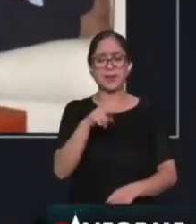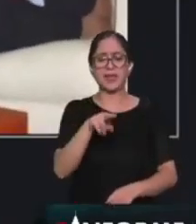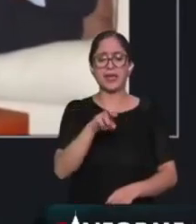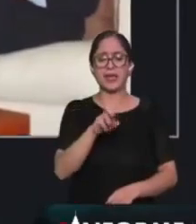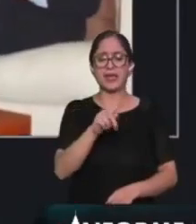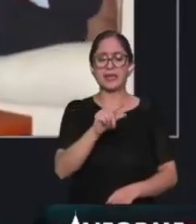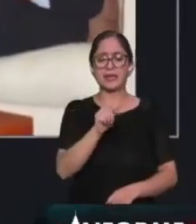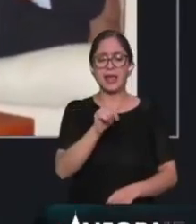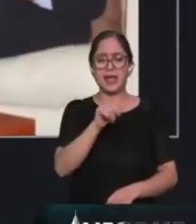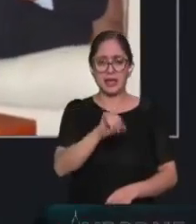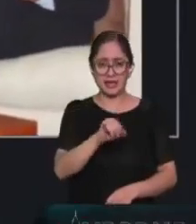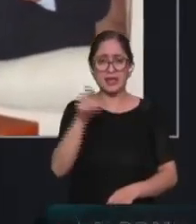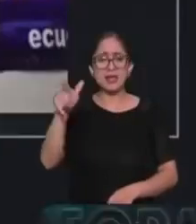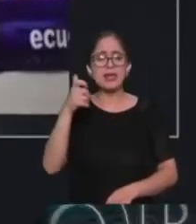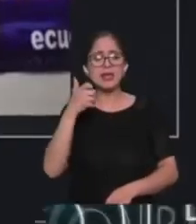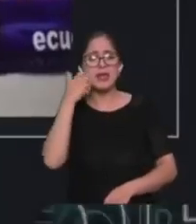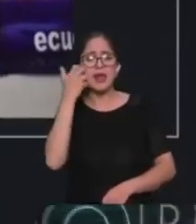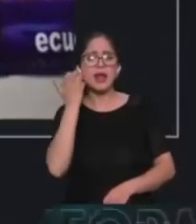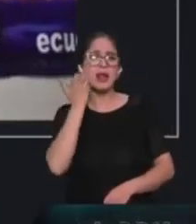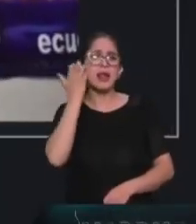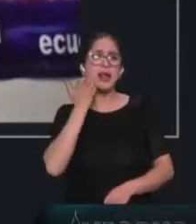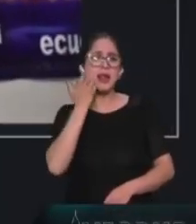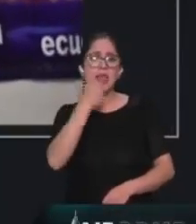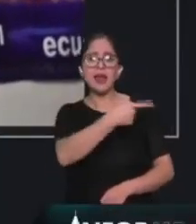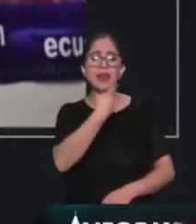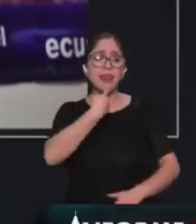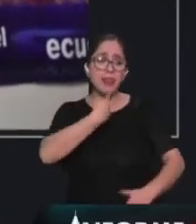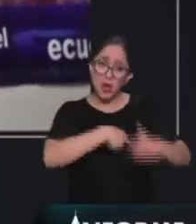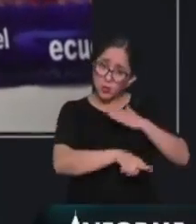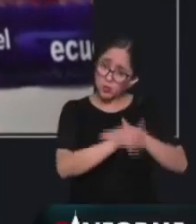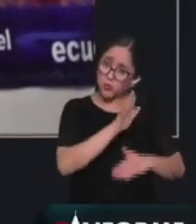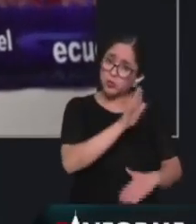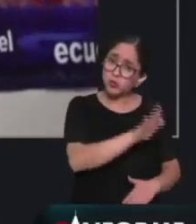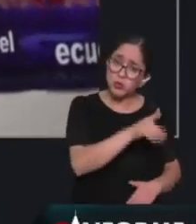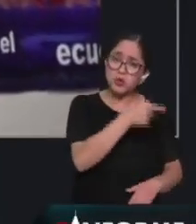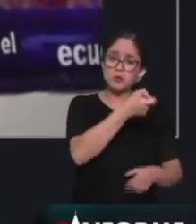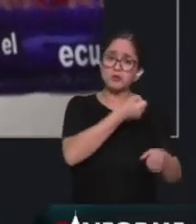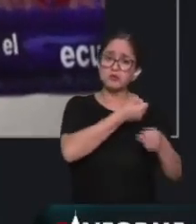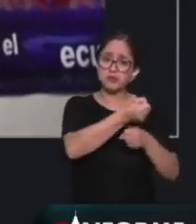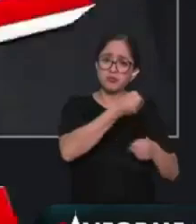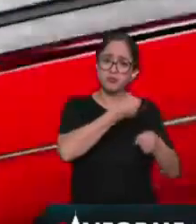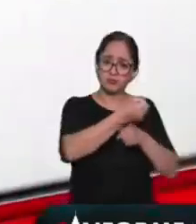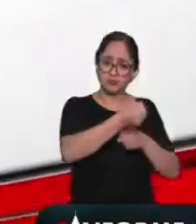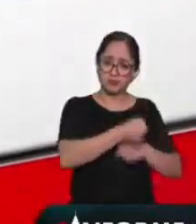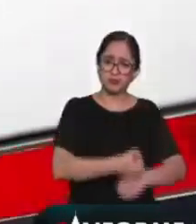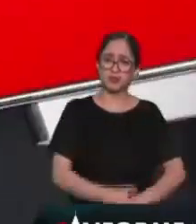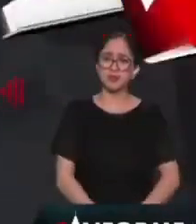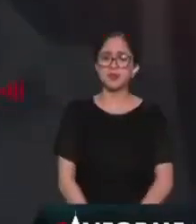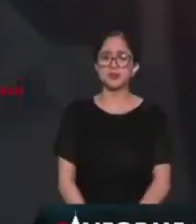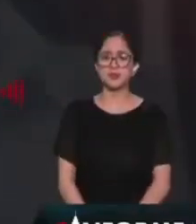Sandoval, de intentar amedrentarla con la presunta denuncia en su contra por tortura.